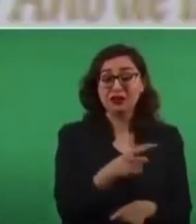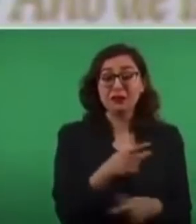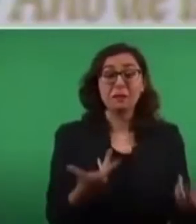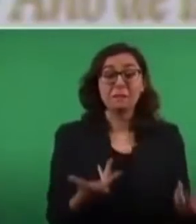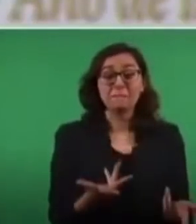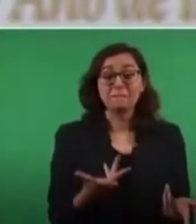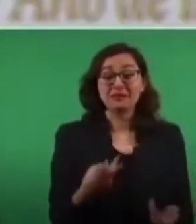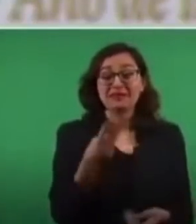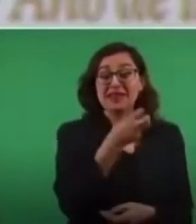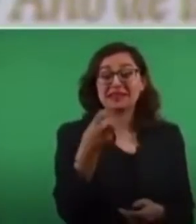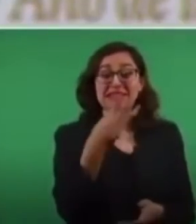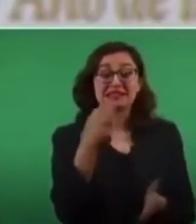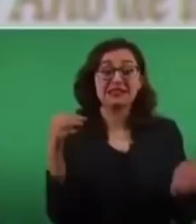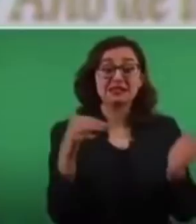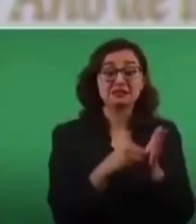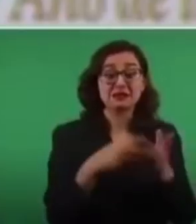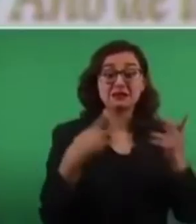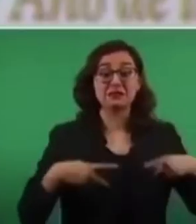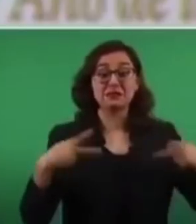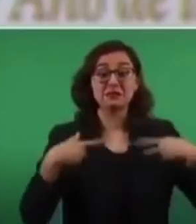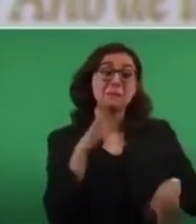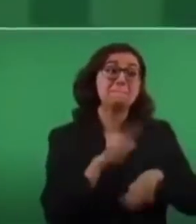300.000 personas